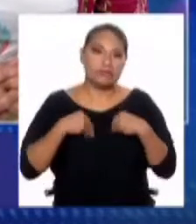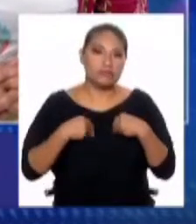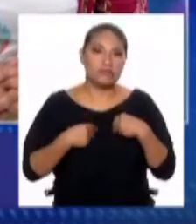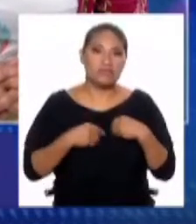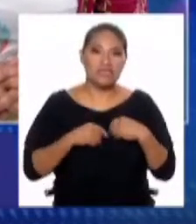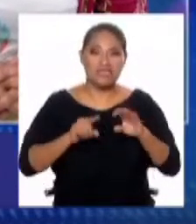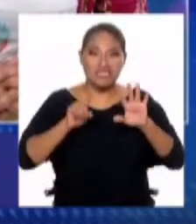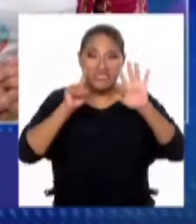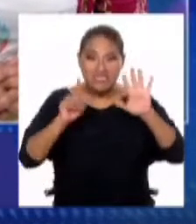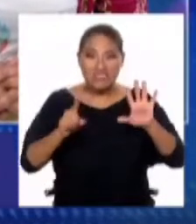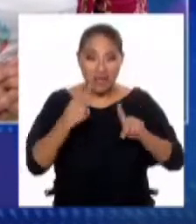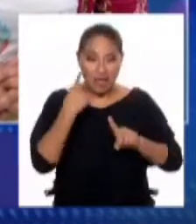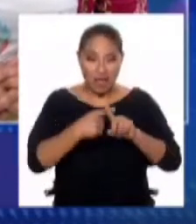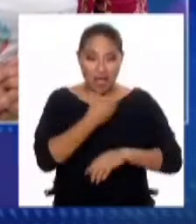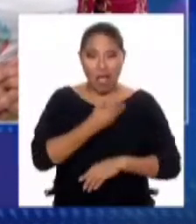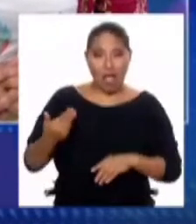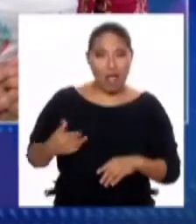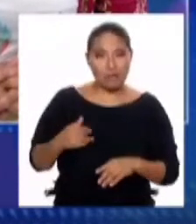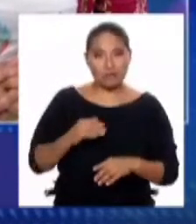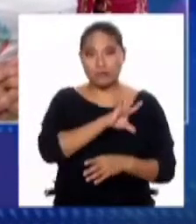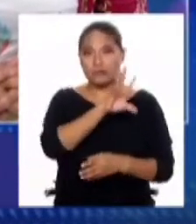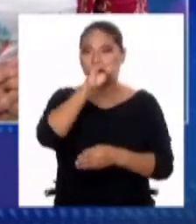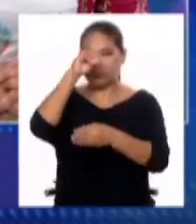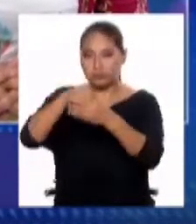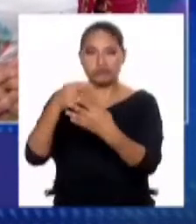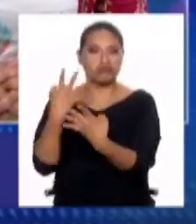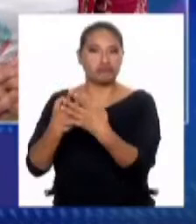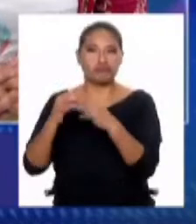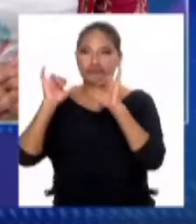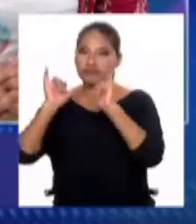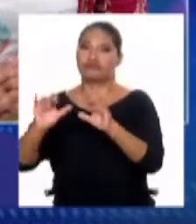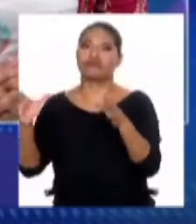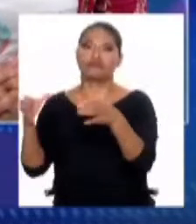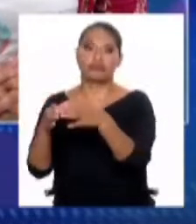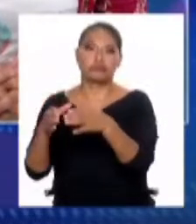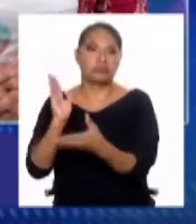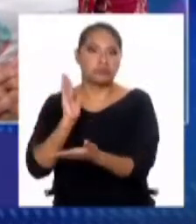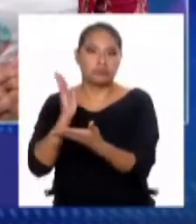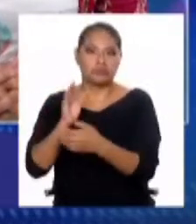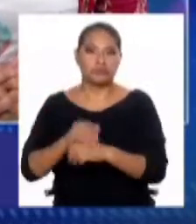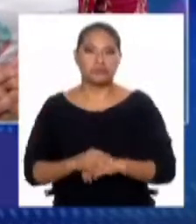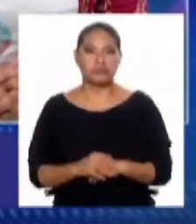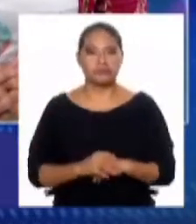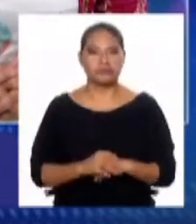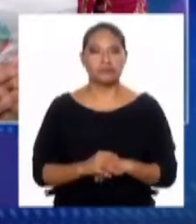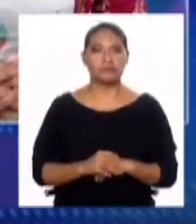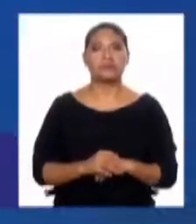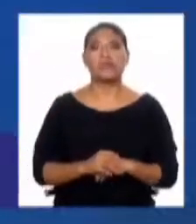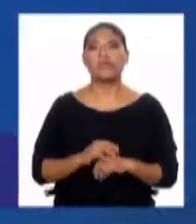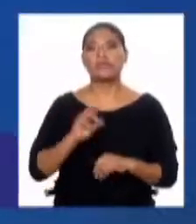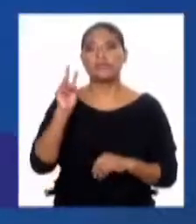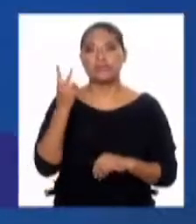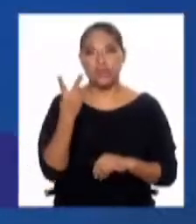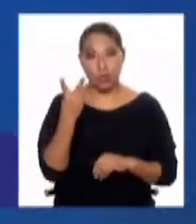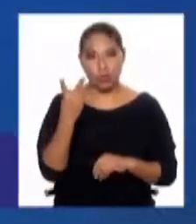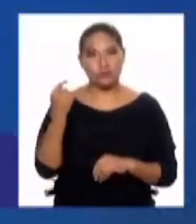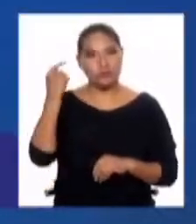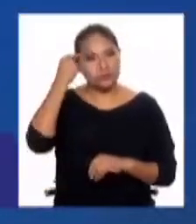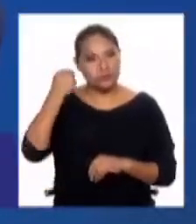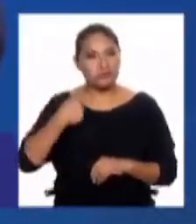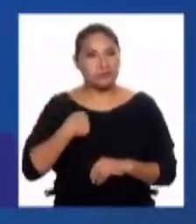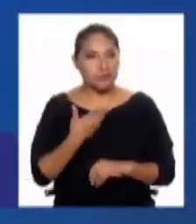expresidentes paguen culpa de lo que hicieron, fantástico. Uh-huh. ¿Sí? Segundo, creo que los políticos tienen